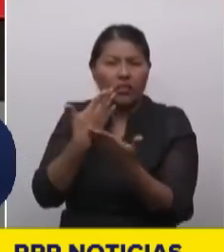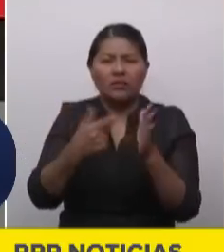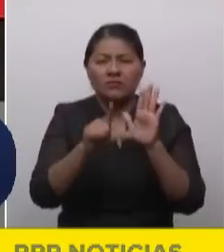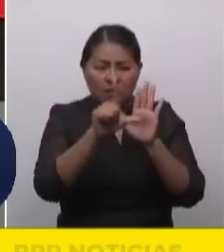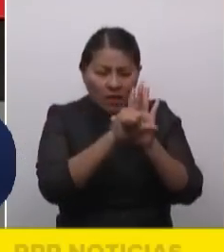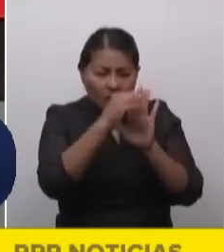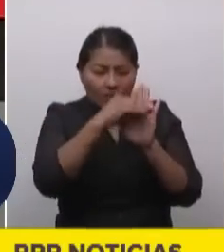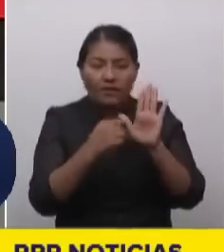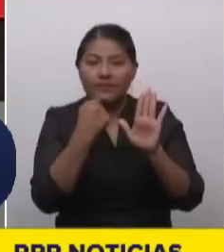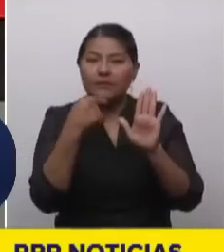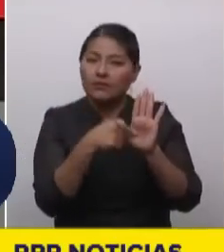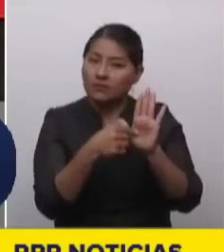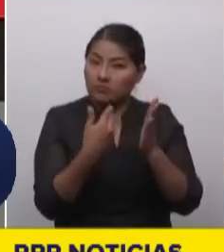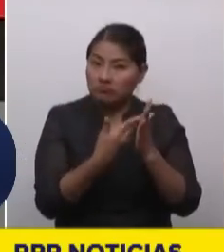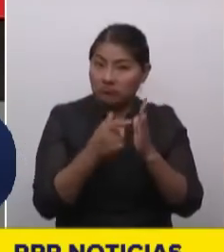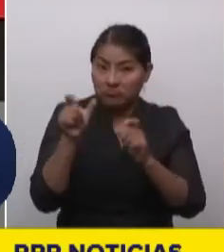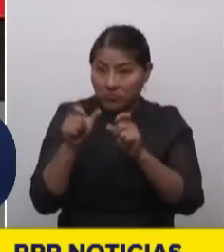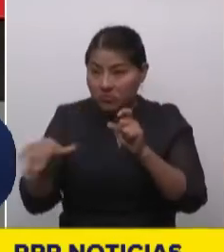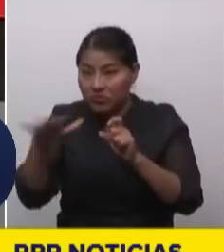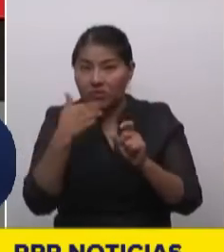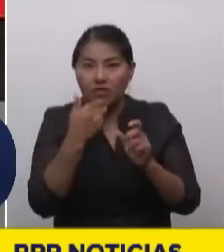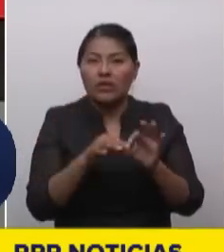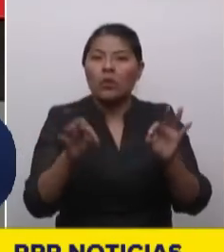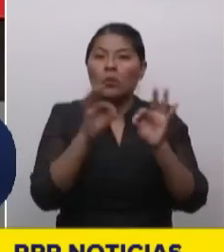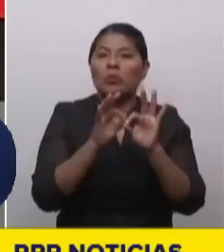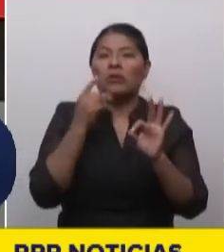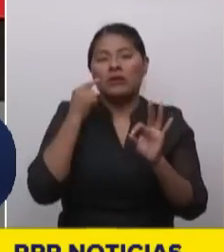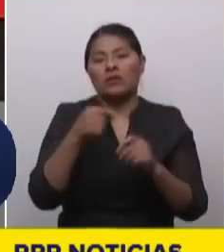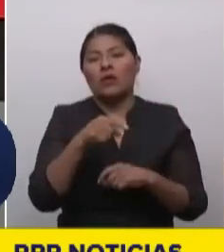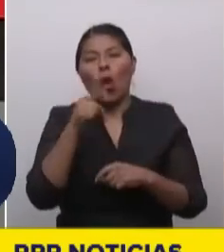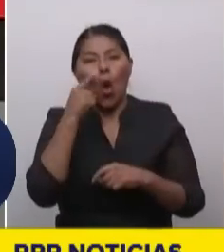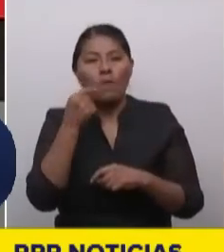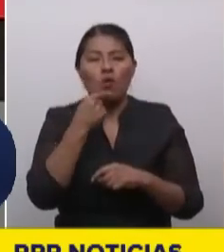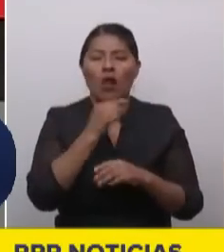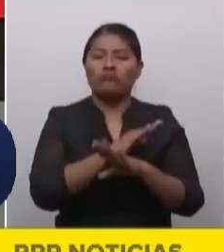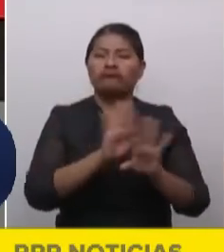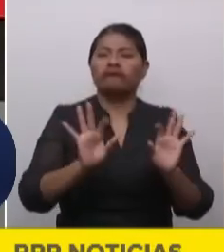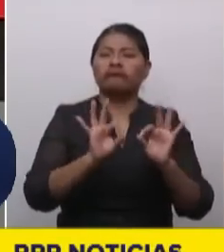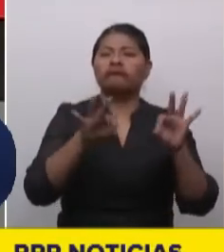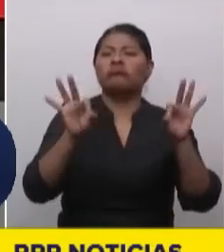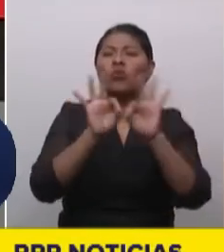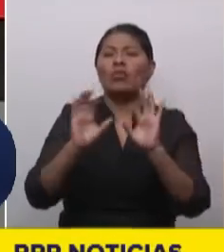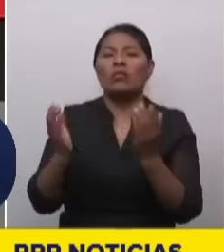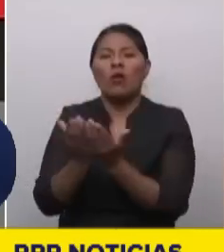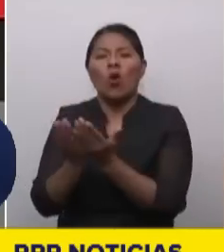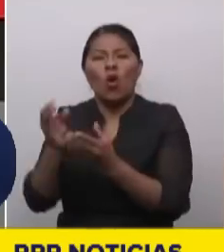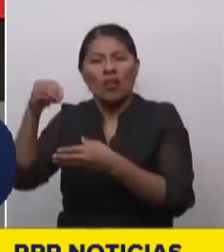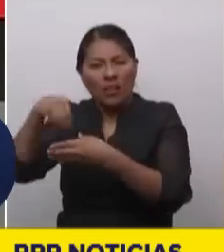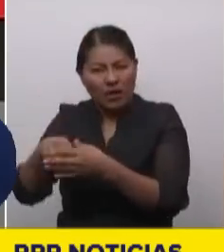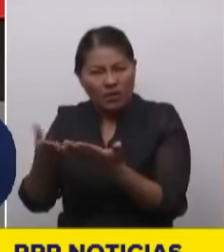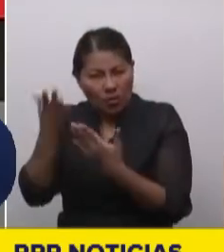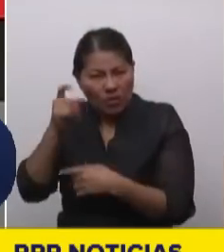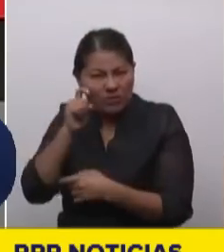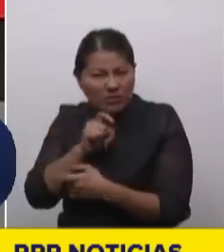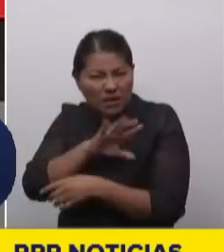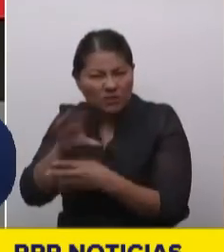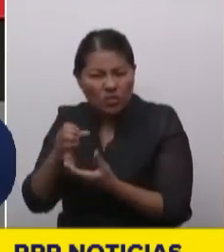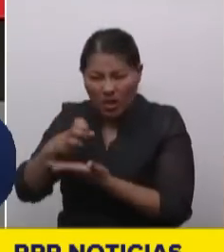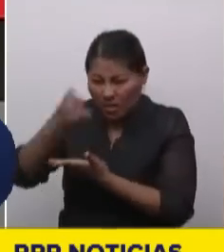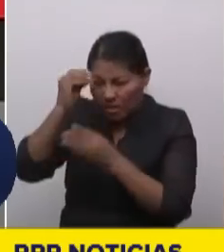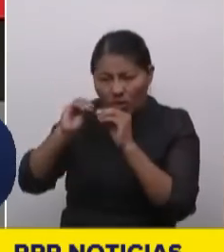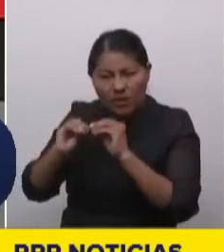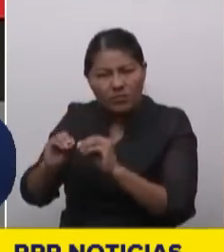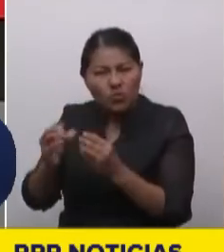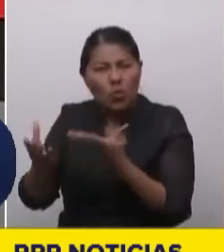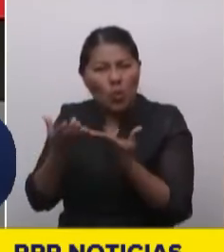que prácticamente, según los detractores de esta ley, elimina el enfoque de género y la educación sexual de los colegios. Esa ley ha sido votada también por miembros